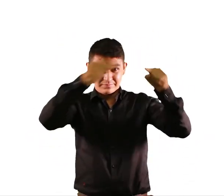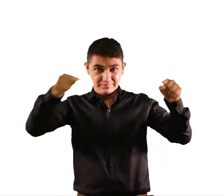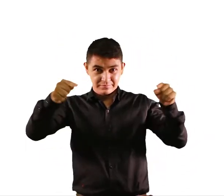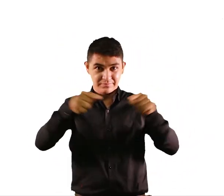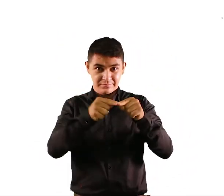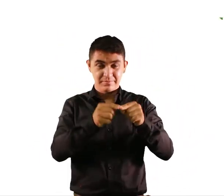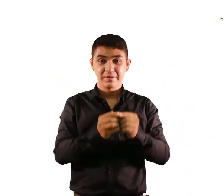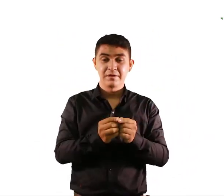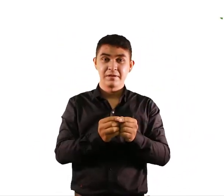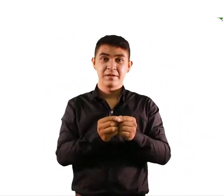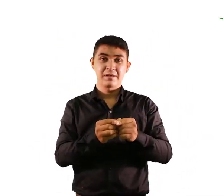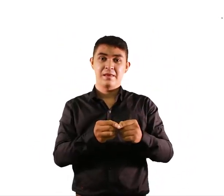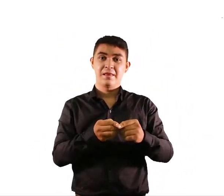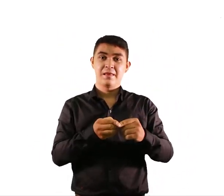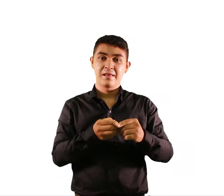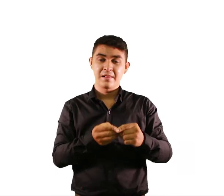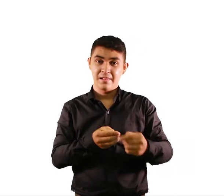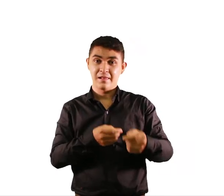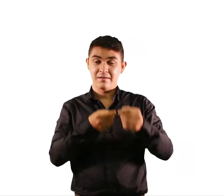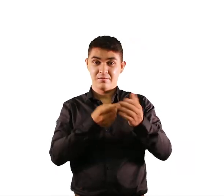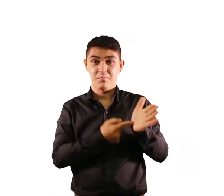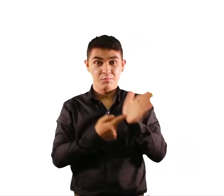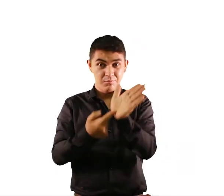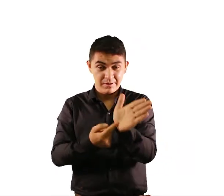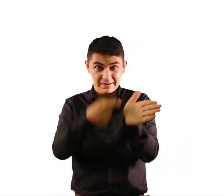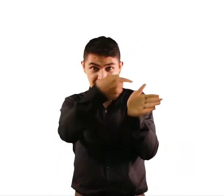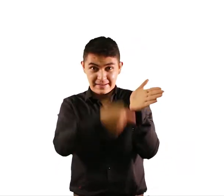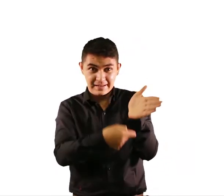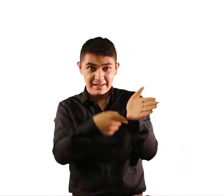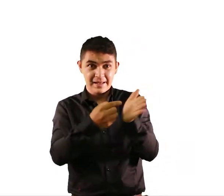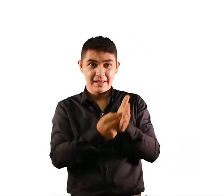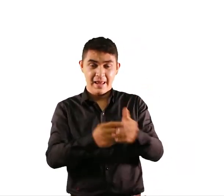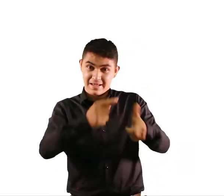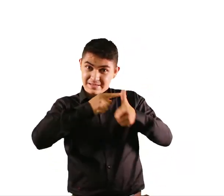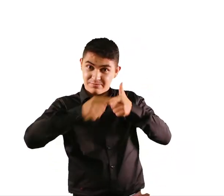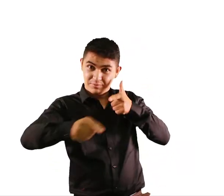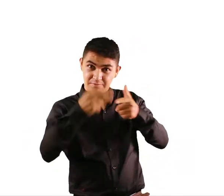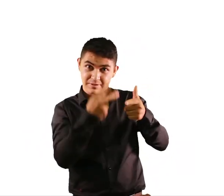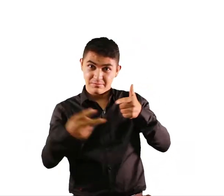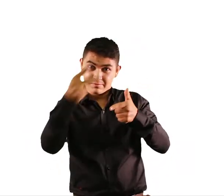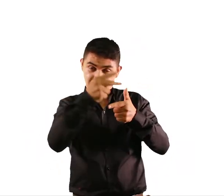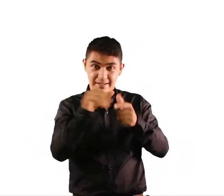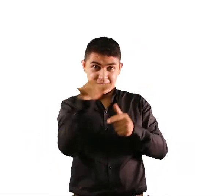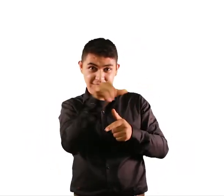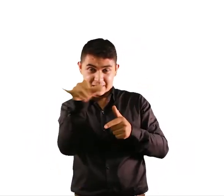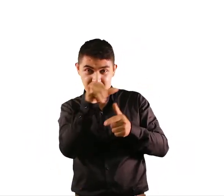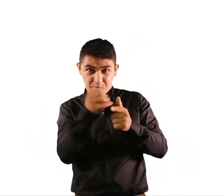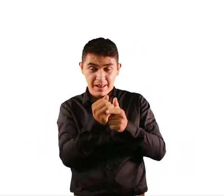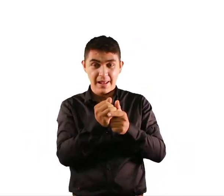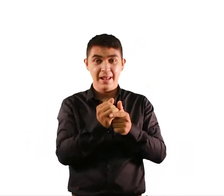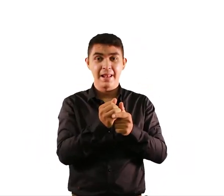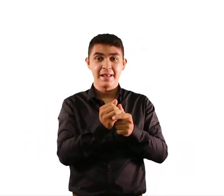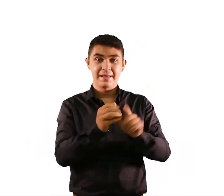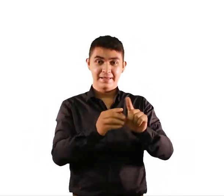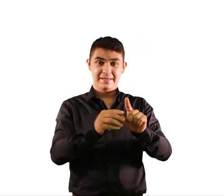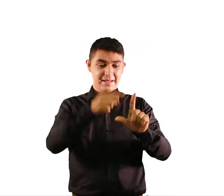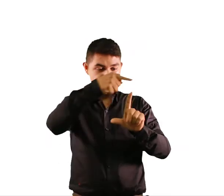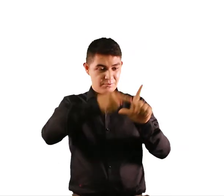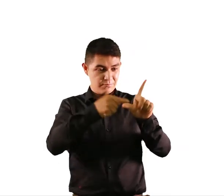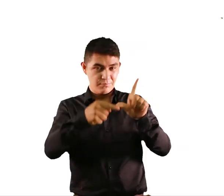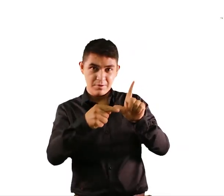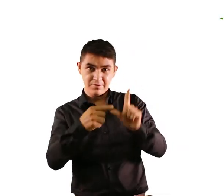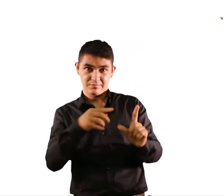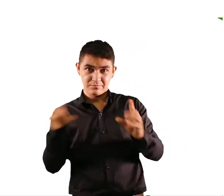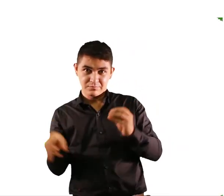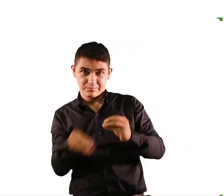planteando que la hipotenusa al cuadrado es igual a la suma de los catetos al cuadrado.